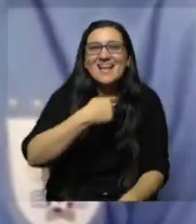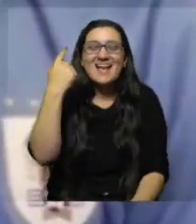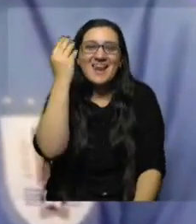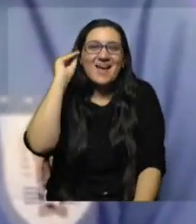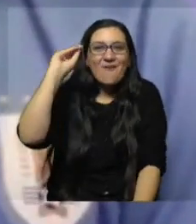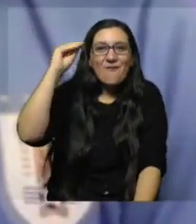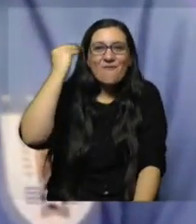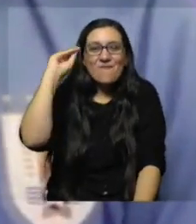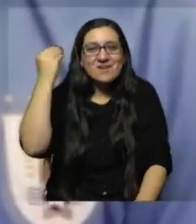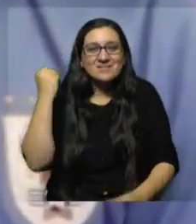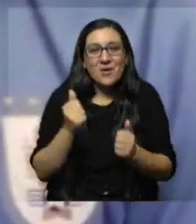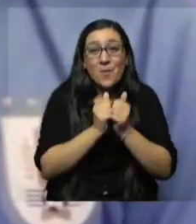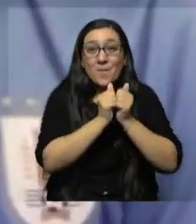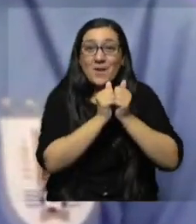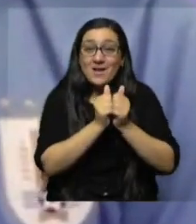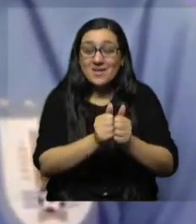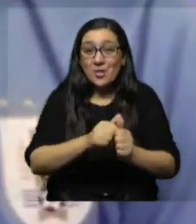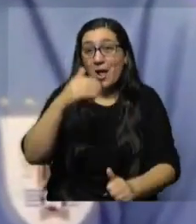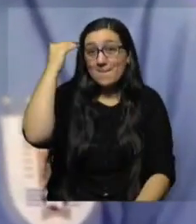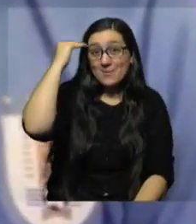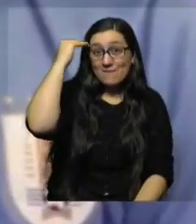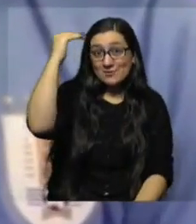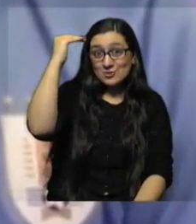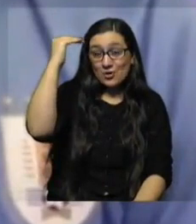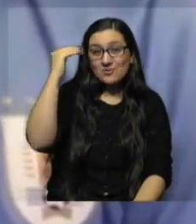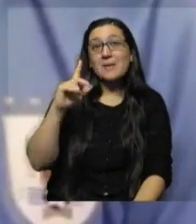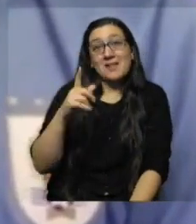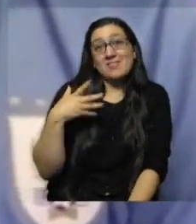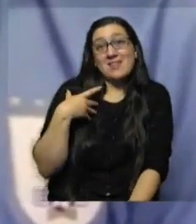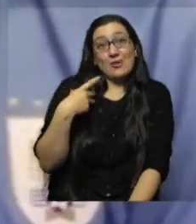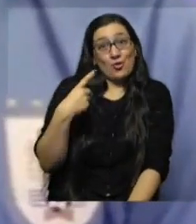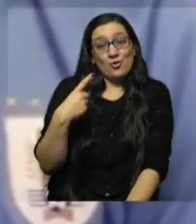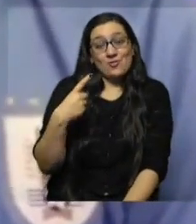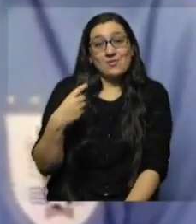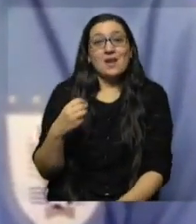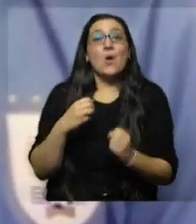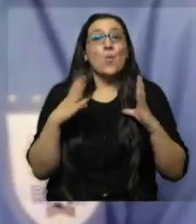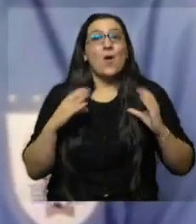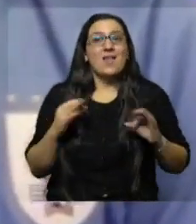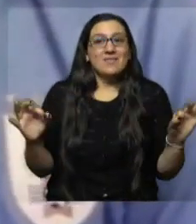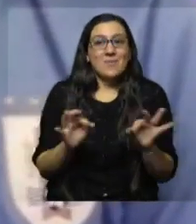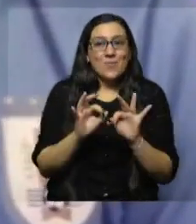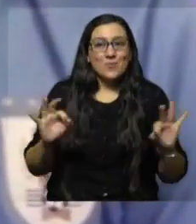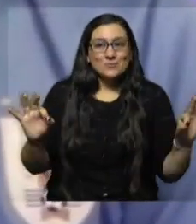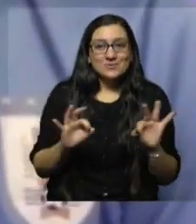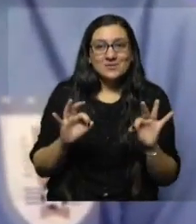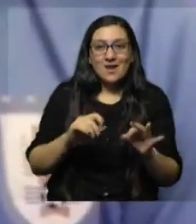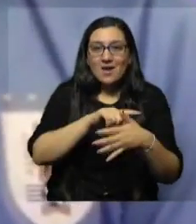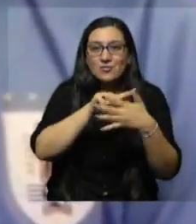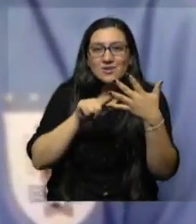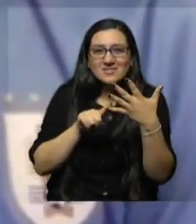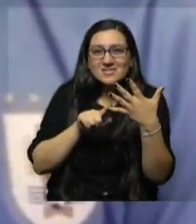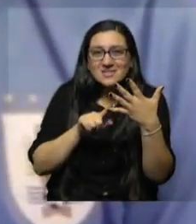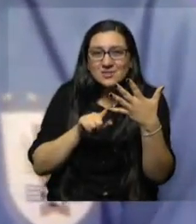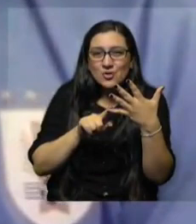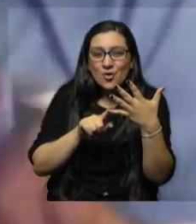también acompañando al profesor, al director de la Escuela de Música. Ahí vemos cinco